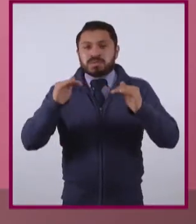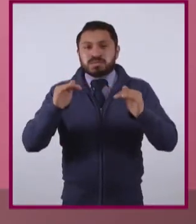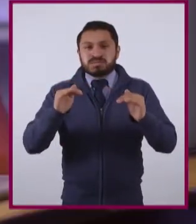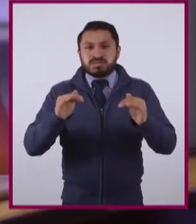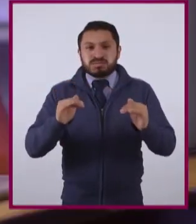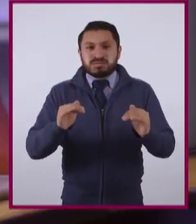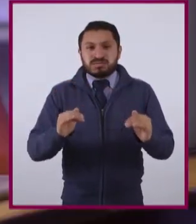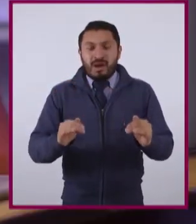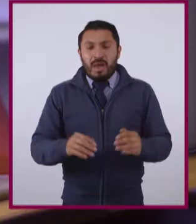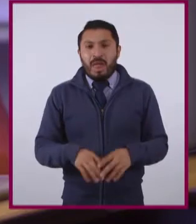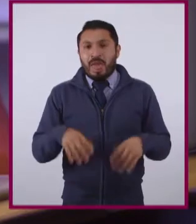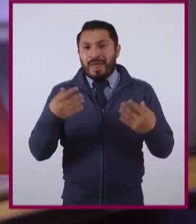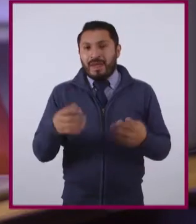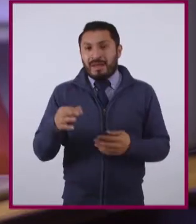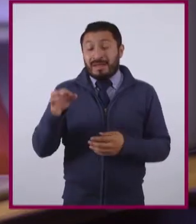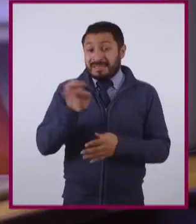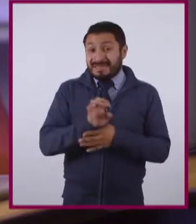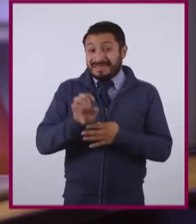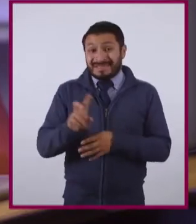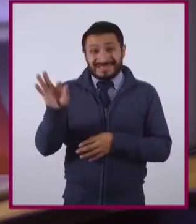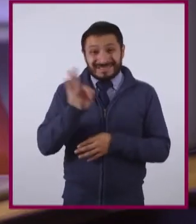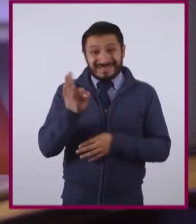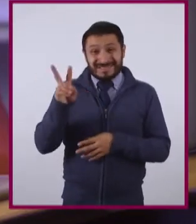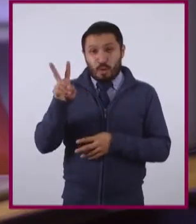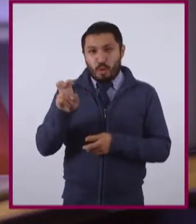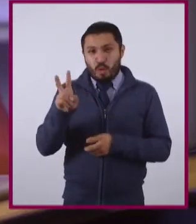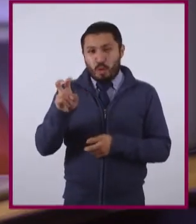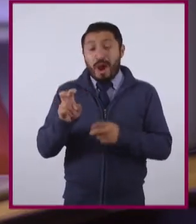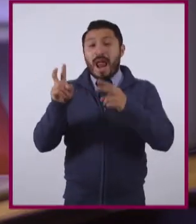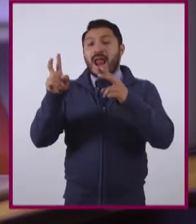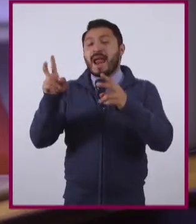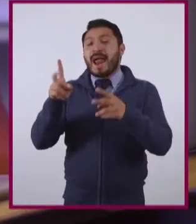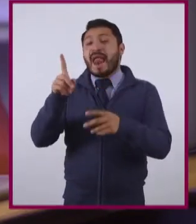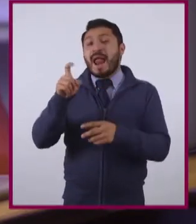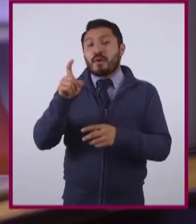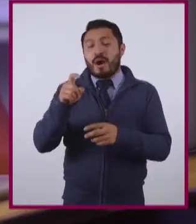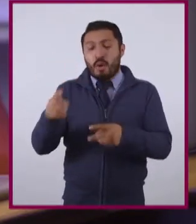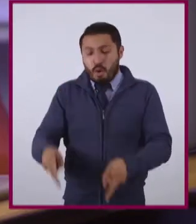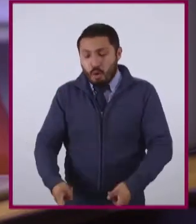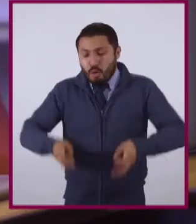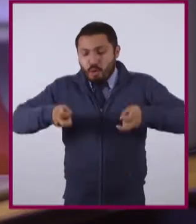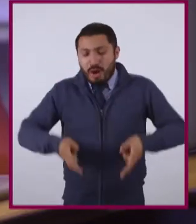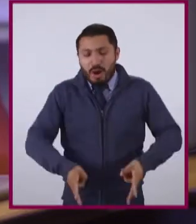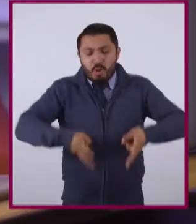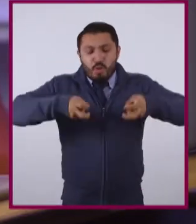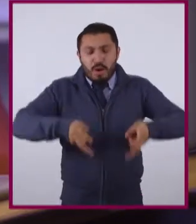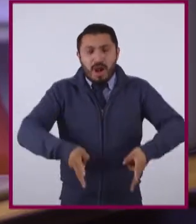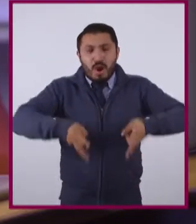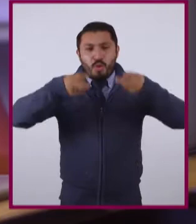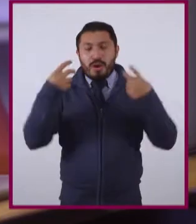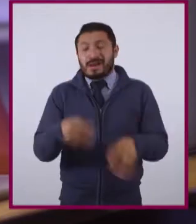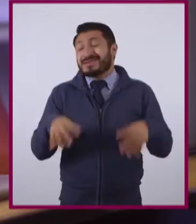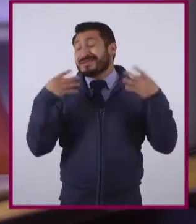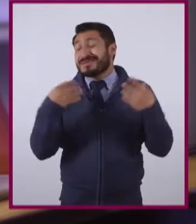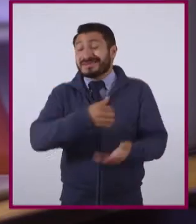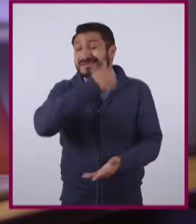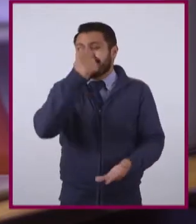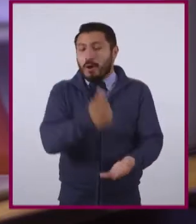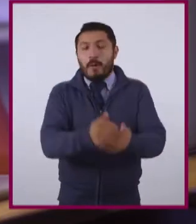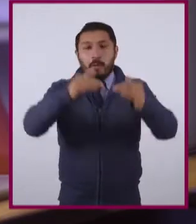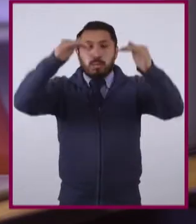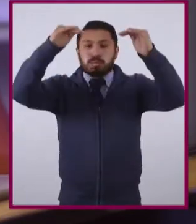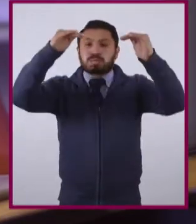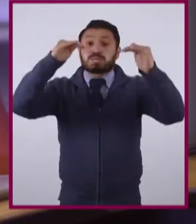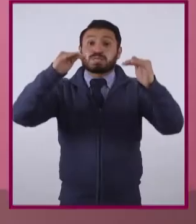hundimiento. O sea que si seguimos extrayendo el agua que actualmente usamos de las aguas subterráneas sin mesura, ¿de plano la ciudad se va a hundir